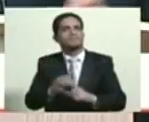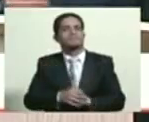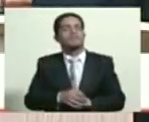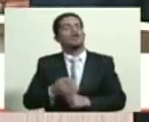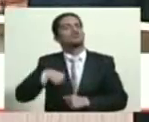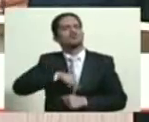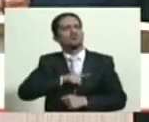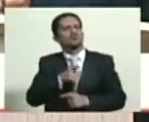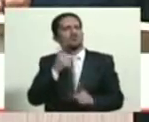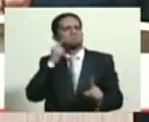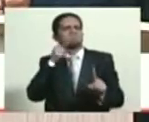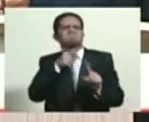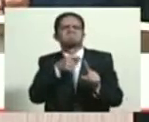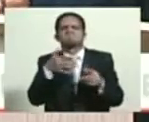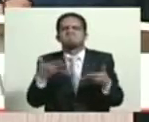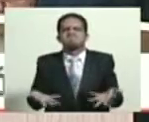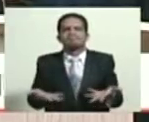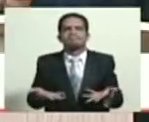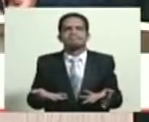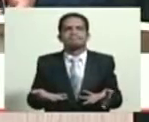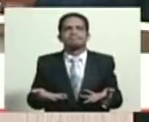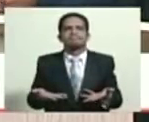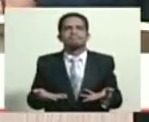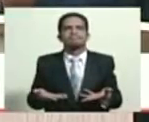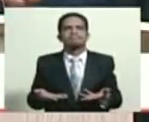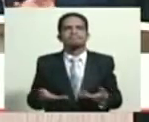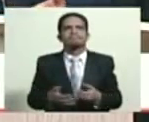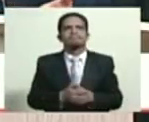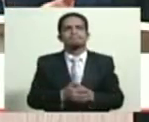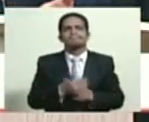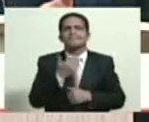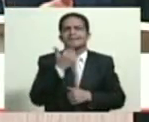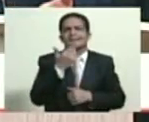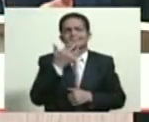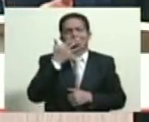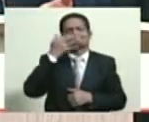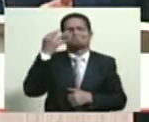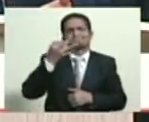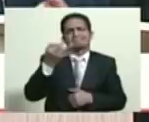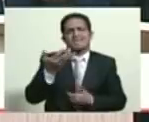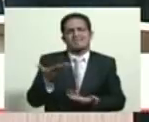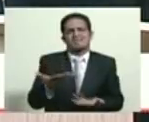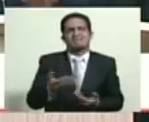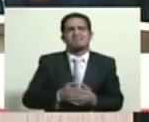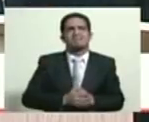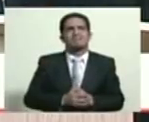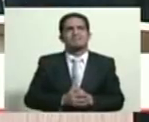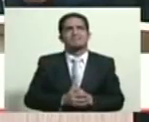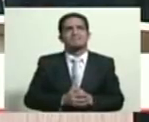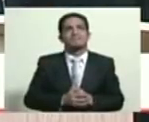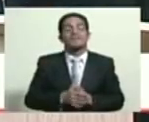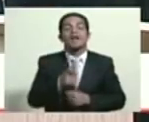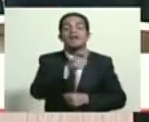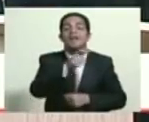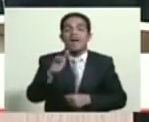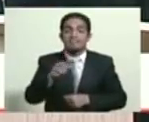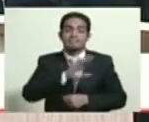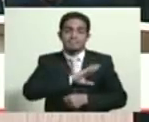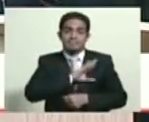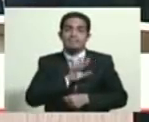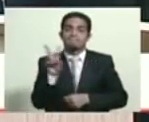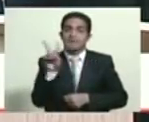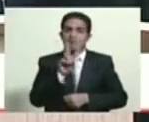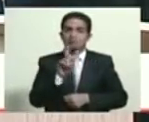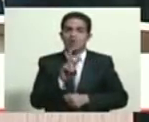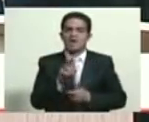insistir en un hecho elemental, en una verdad de perogrullo. Los venezolanos y las venezolanas tenemos derecho a